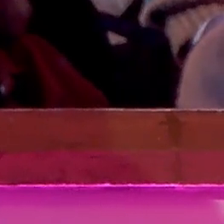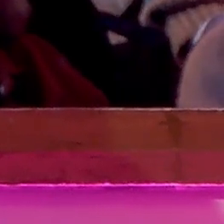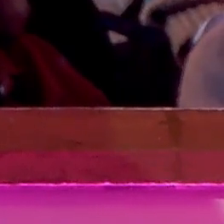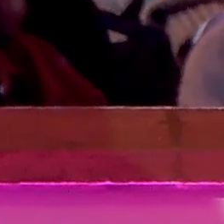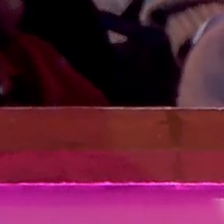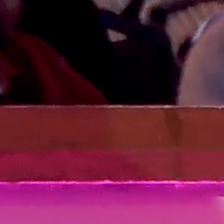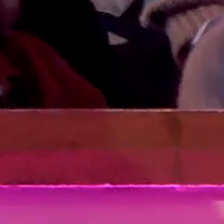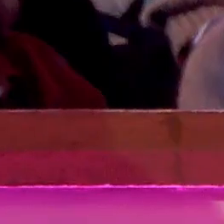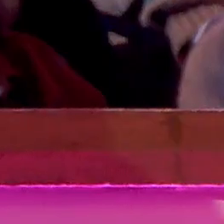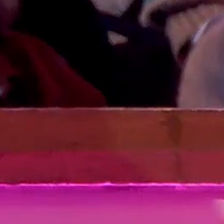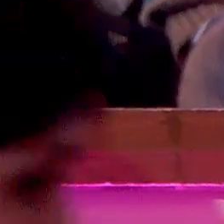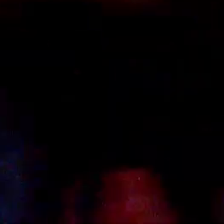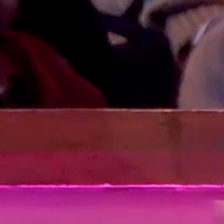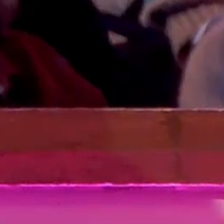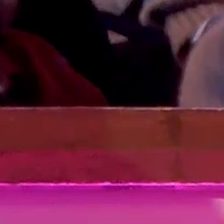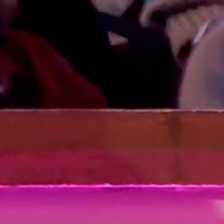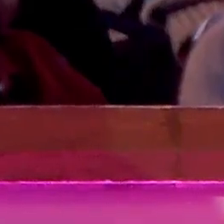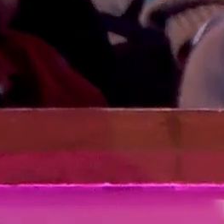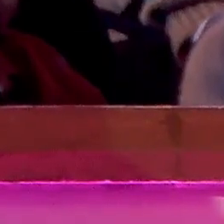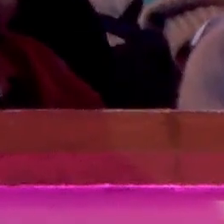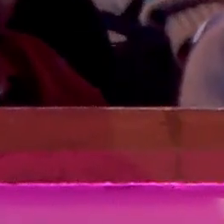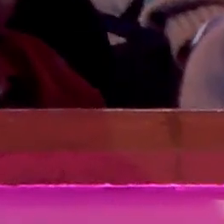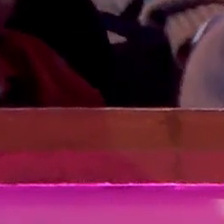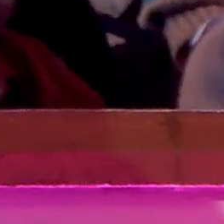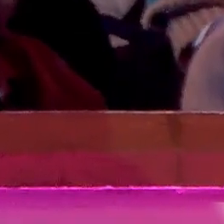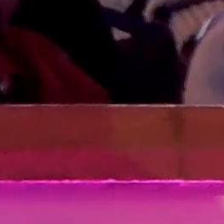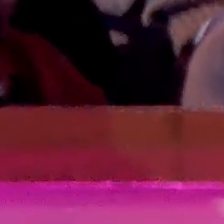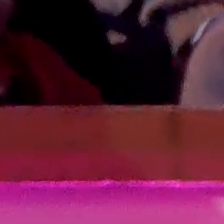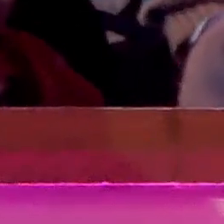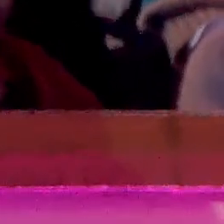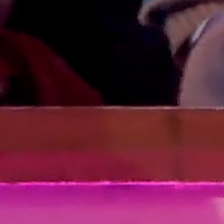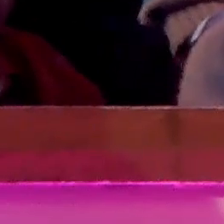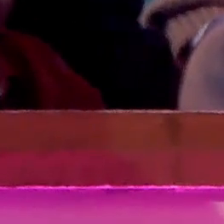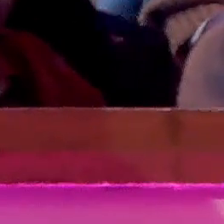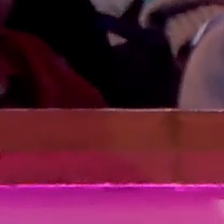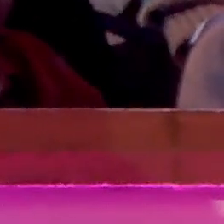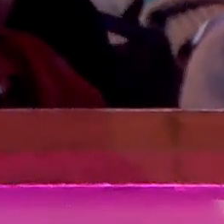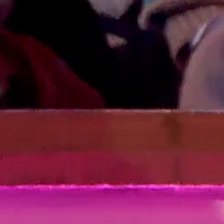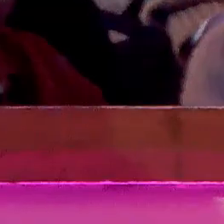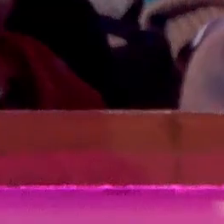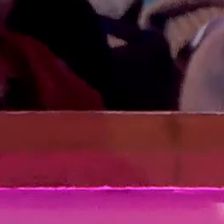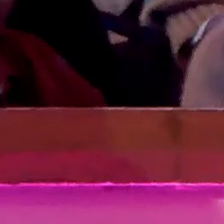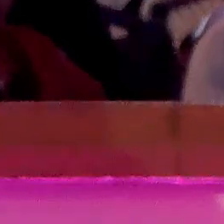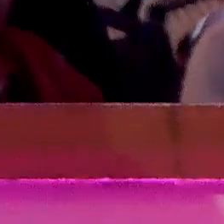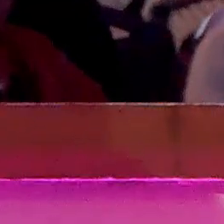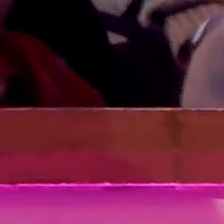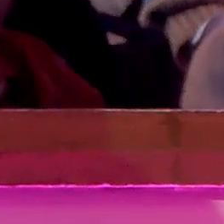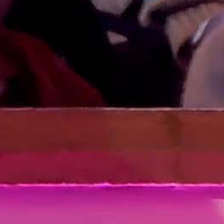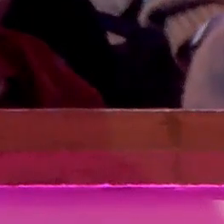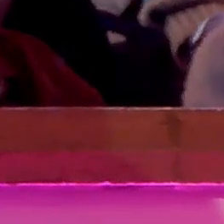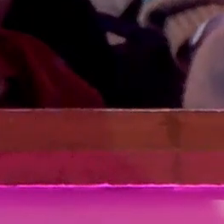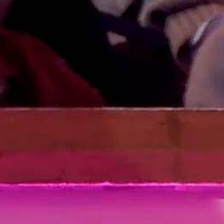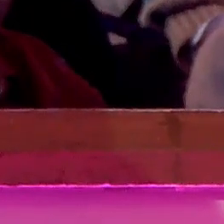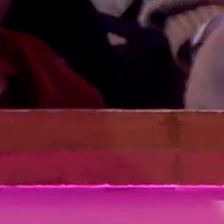esto dejo esta idea para este pacto social, mejoras de aprendizajes, haciendo foco